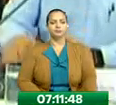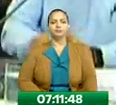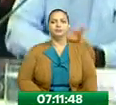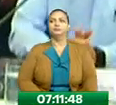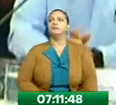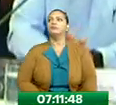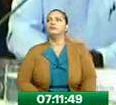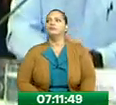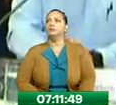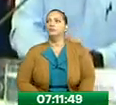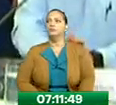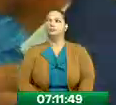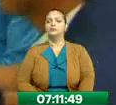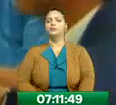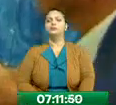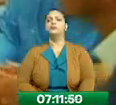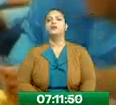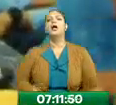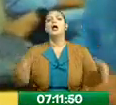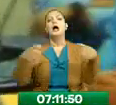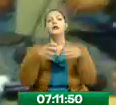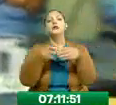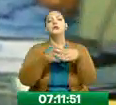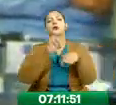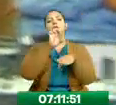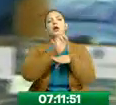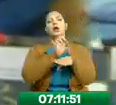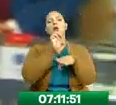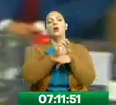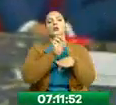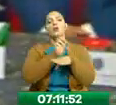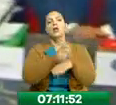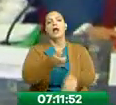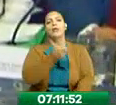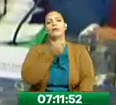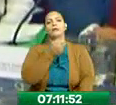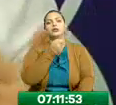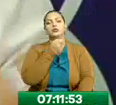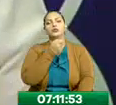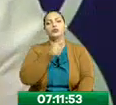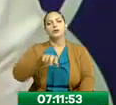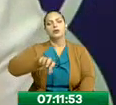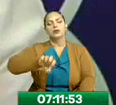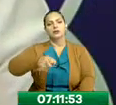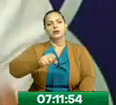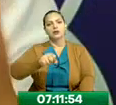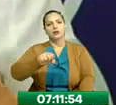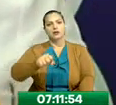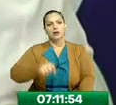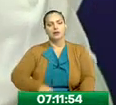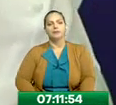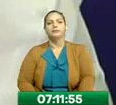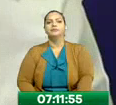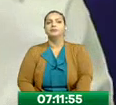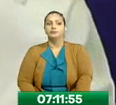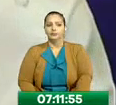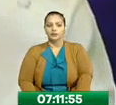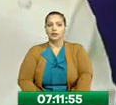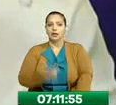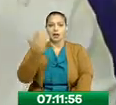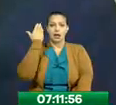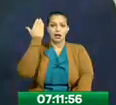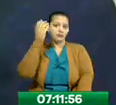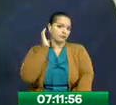Desde el seno de la Asociación Ecuatoriana de Radiodifusión Núcleo del Guayas, la principal representante de la ciudad de